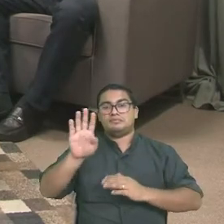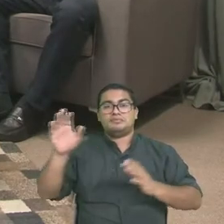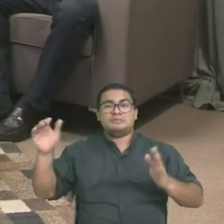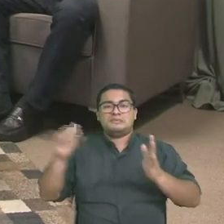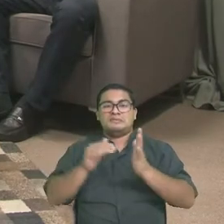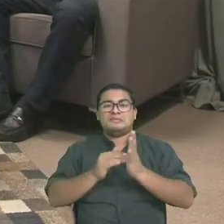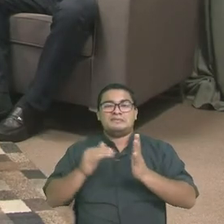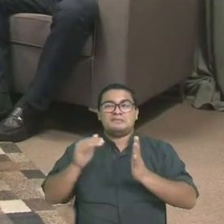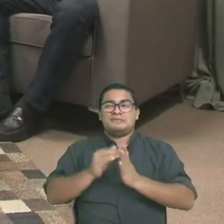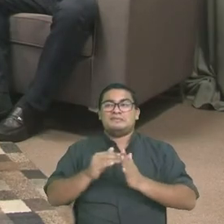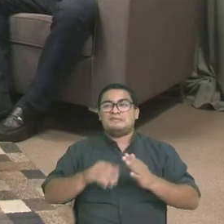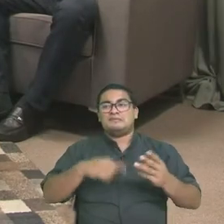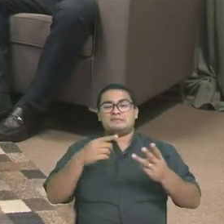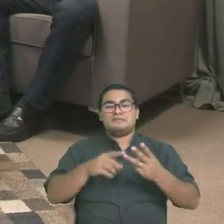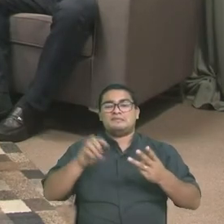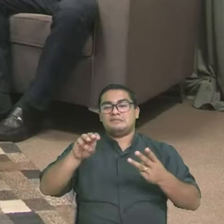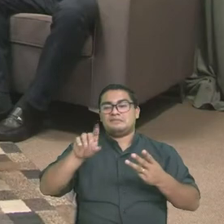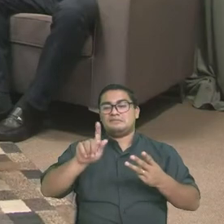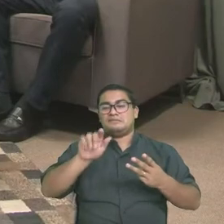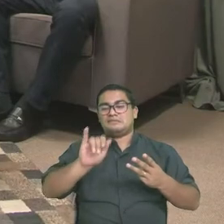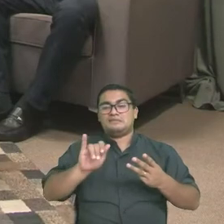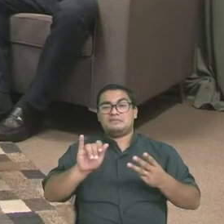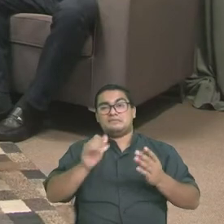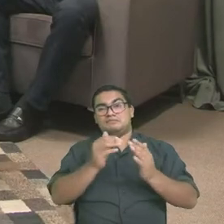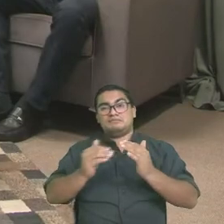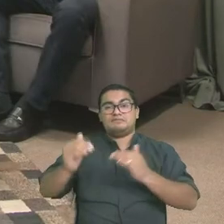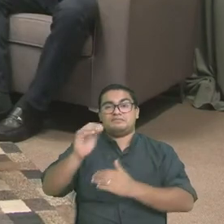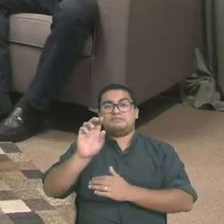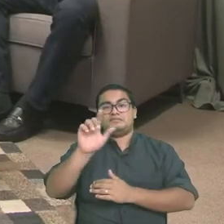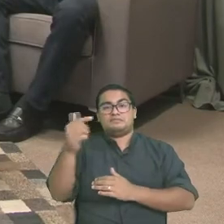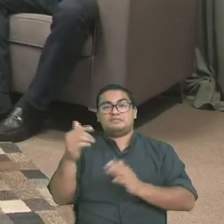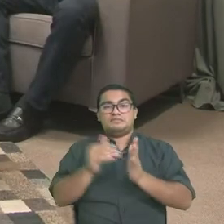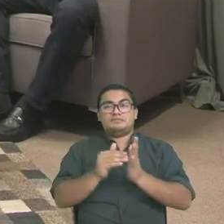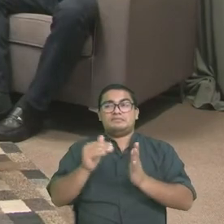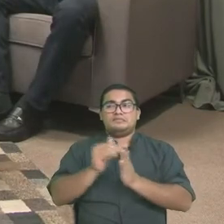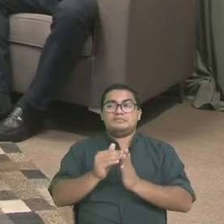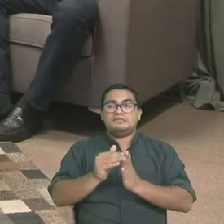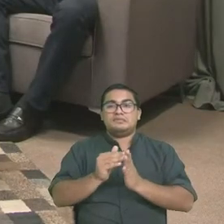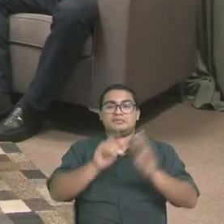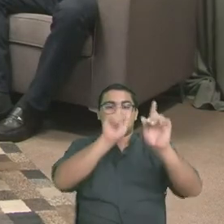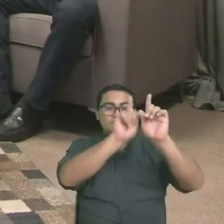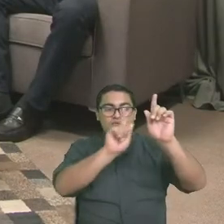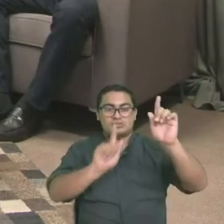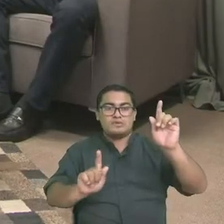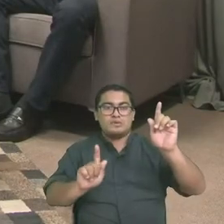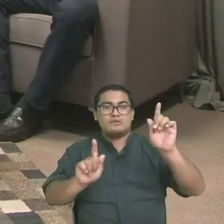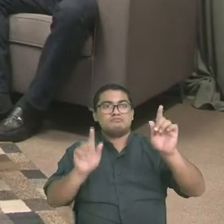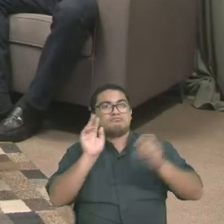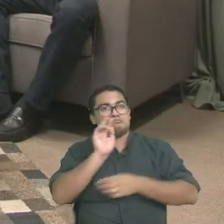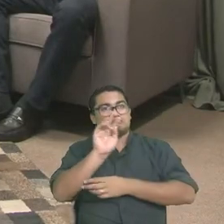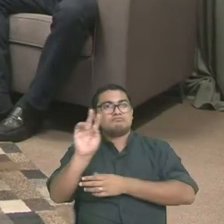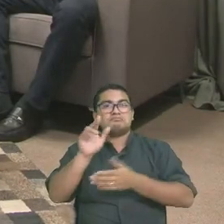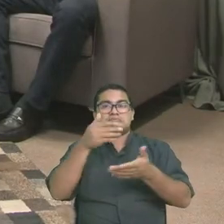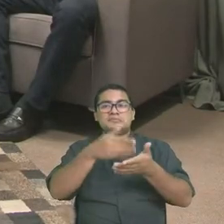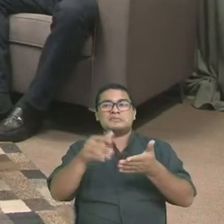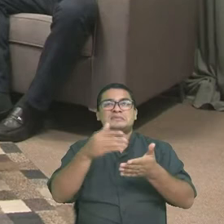del MTI de mil y pico millones a 7 mil, eso verlo en una gráfica es